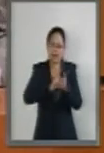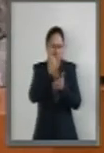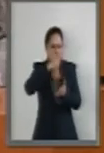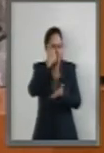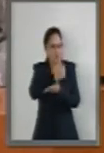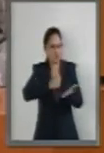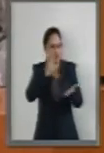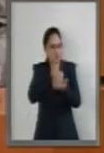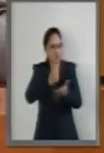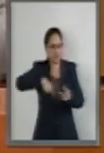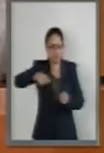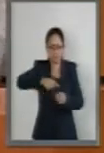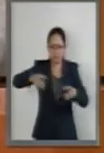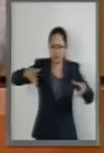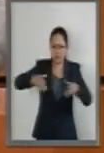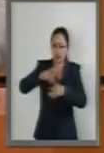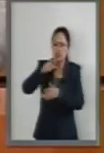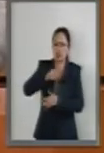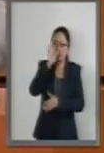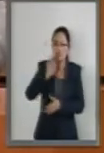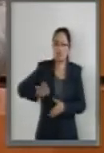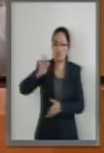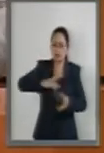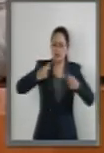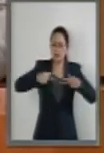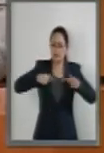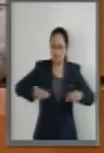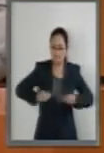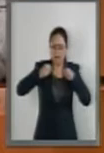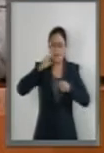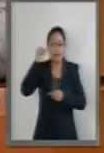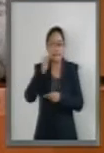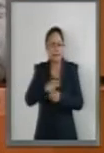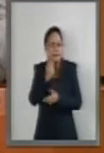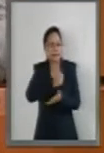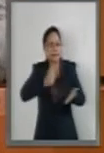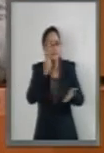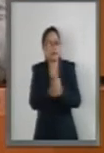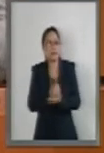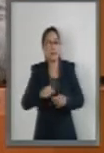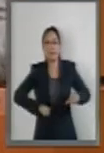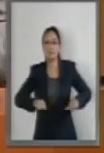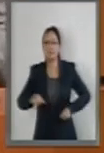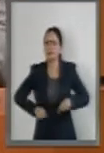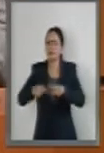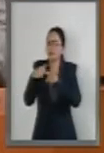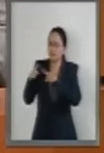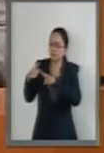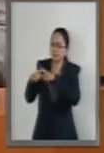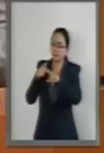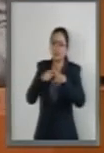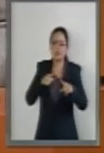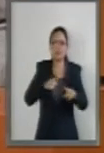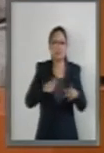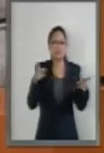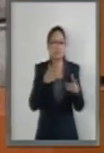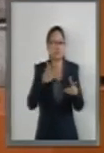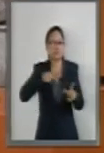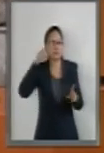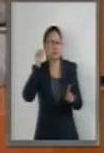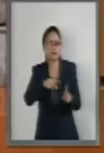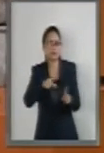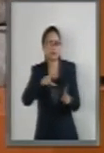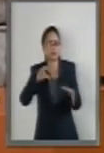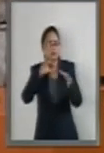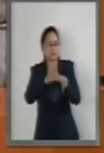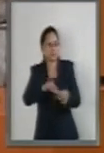en ellas y en nuestras ciudades habita el 80% de la población y todas las actividades que se realicen